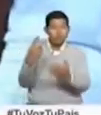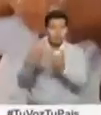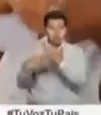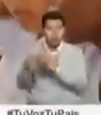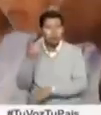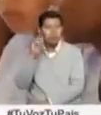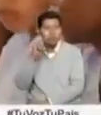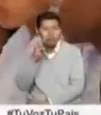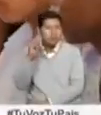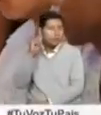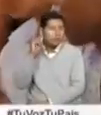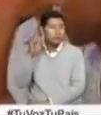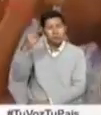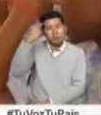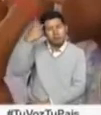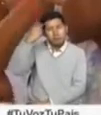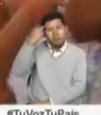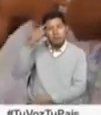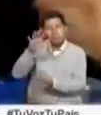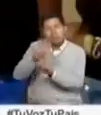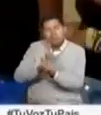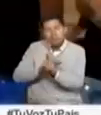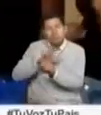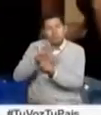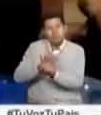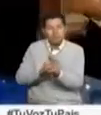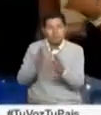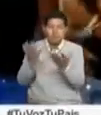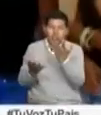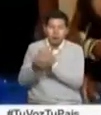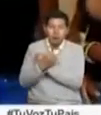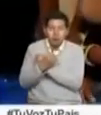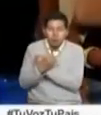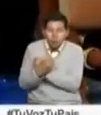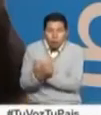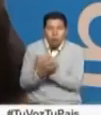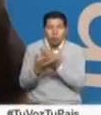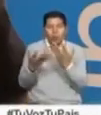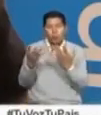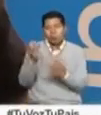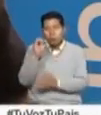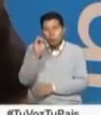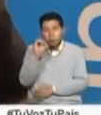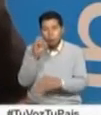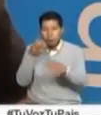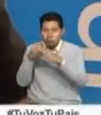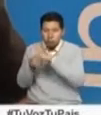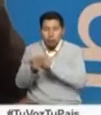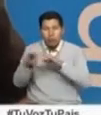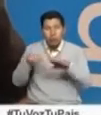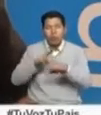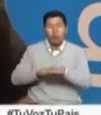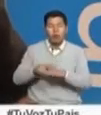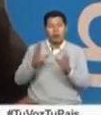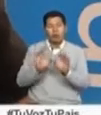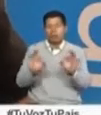primer momento si esto es o no es amor o una representación de afecto. Pero el abuso sexual topa una parte muy profunda,